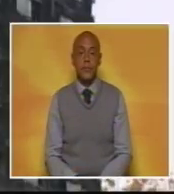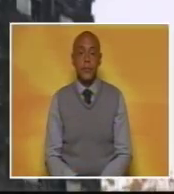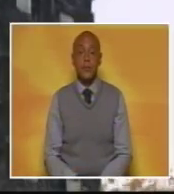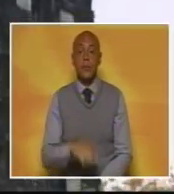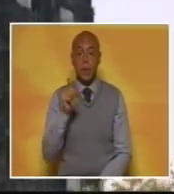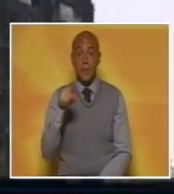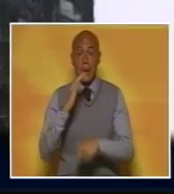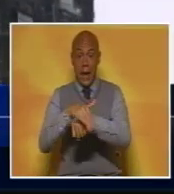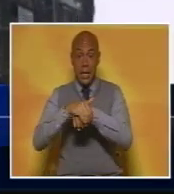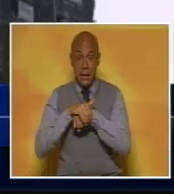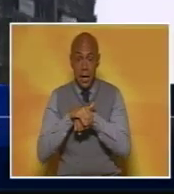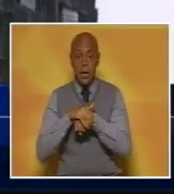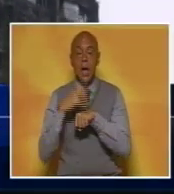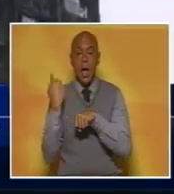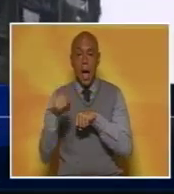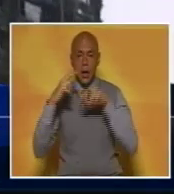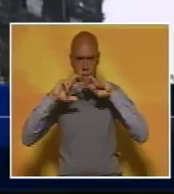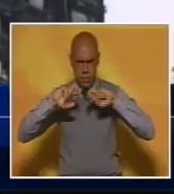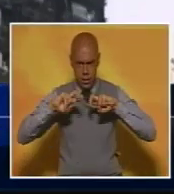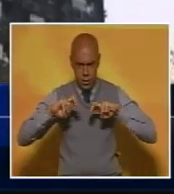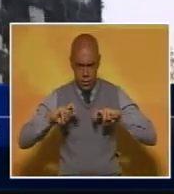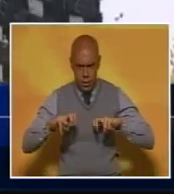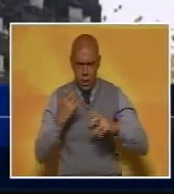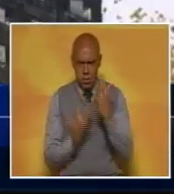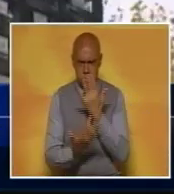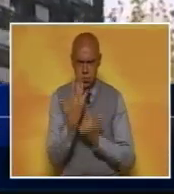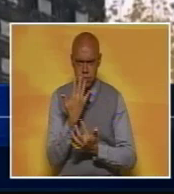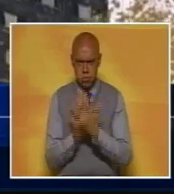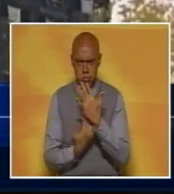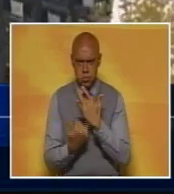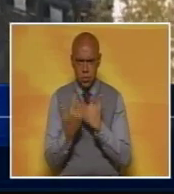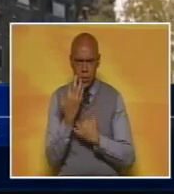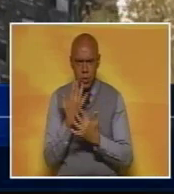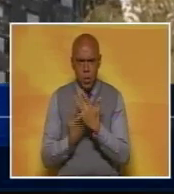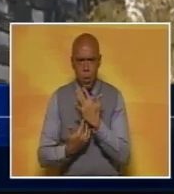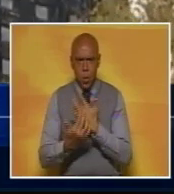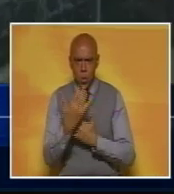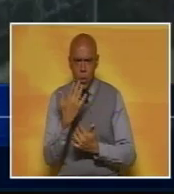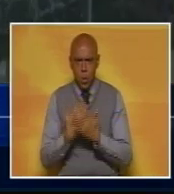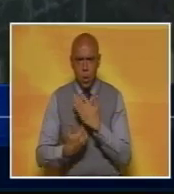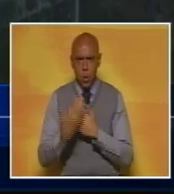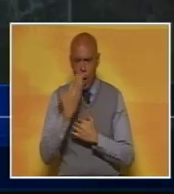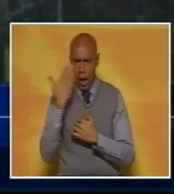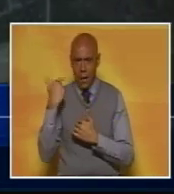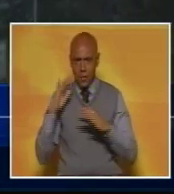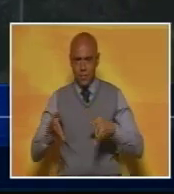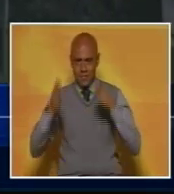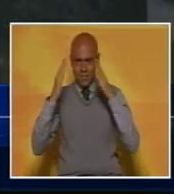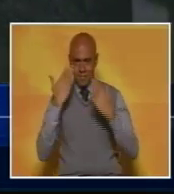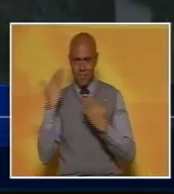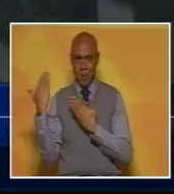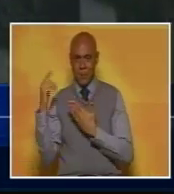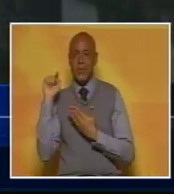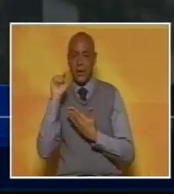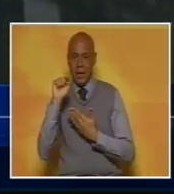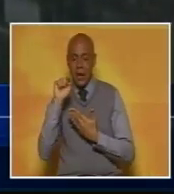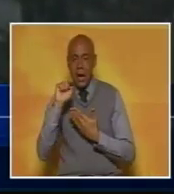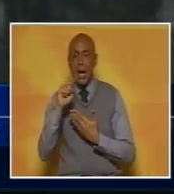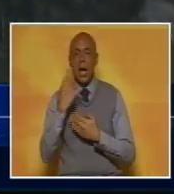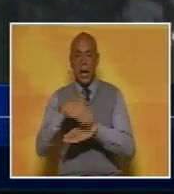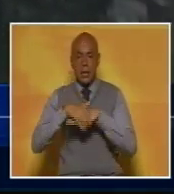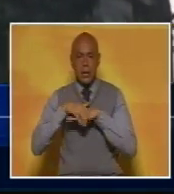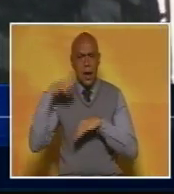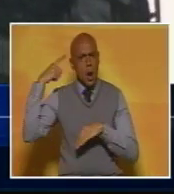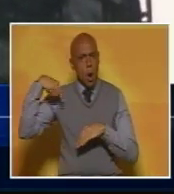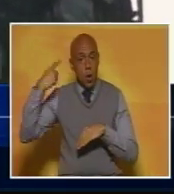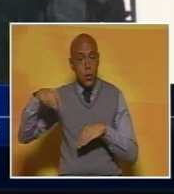En Inglaterra, una investigación pública del incendio que destruyó en junio de 2017 la Torre Grenfell en Londres y causó la